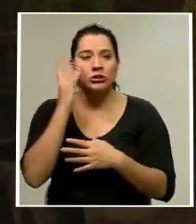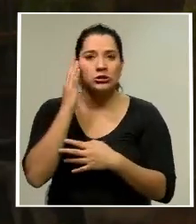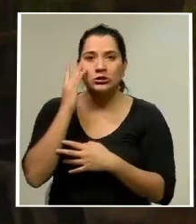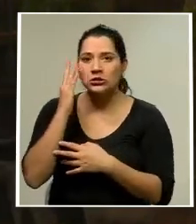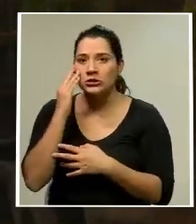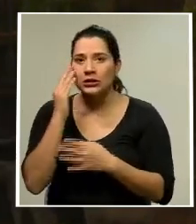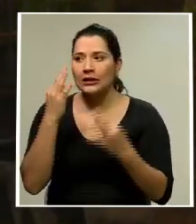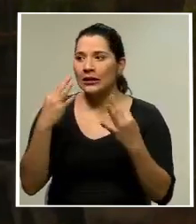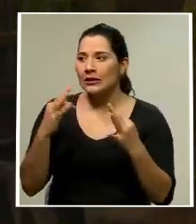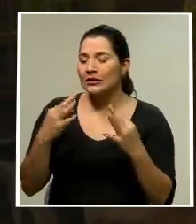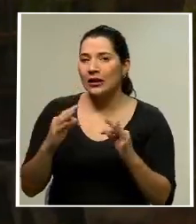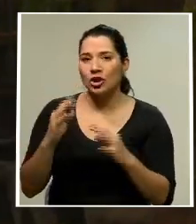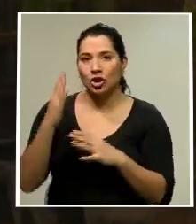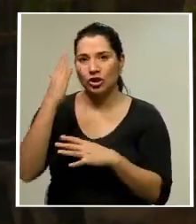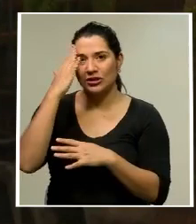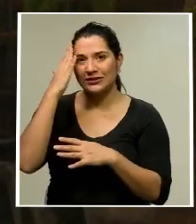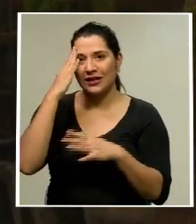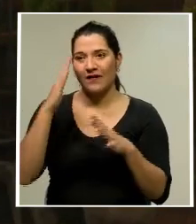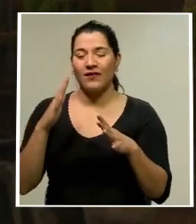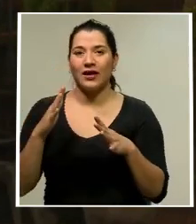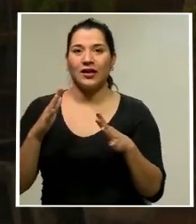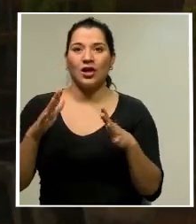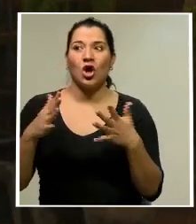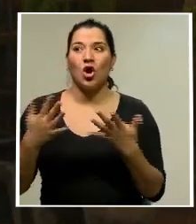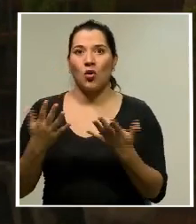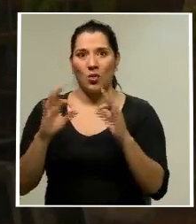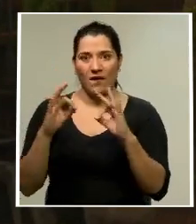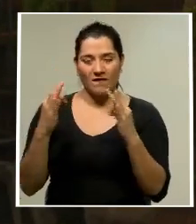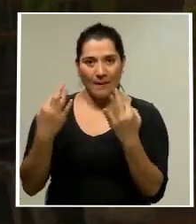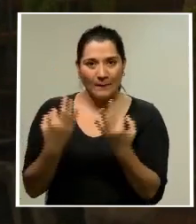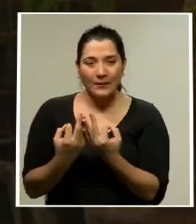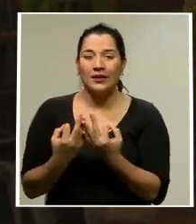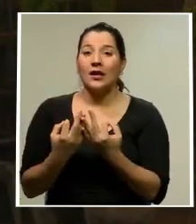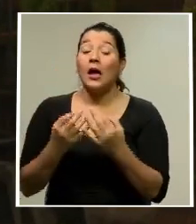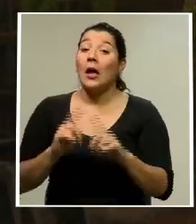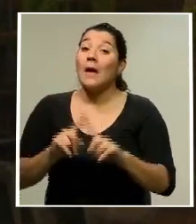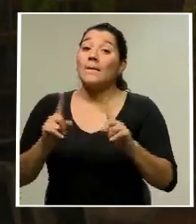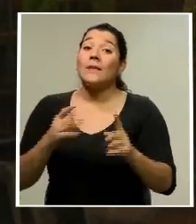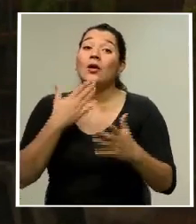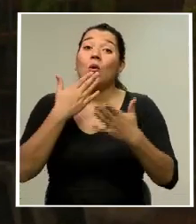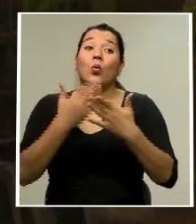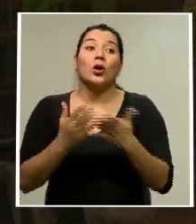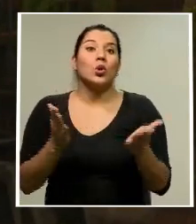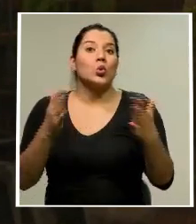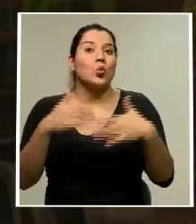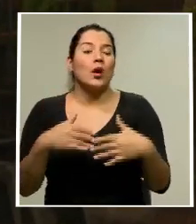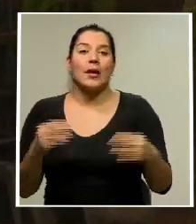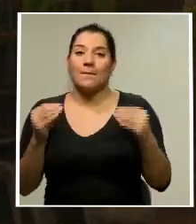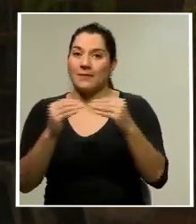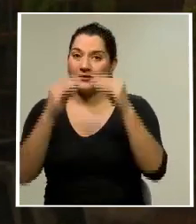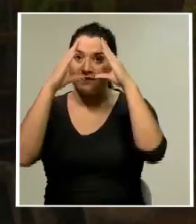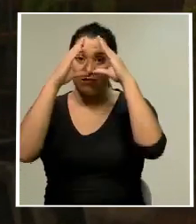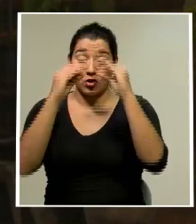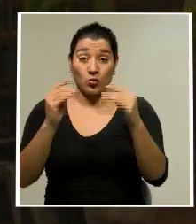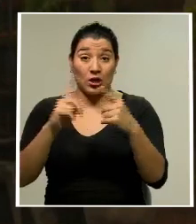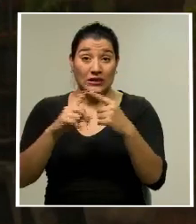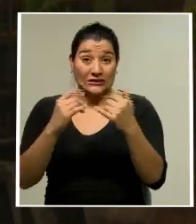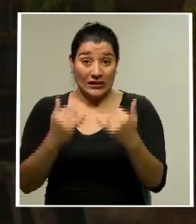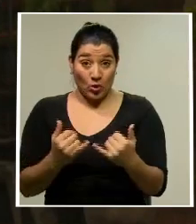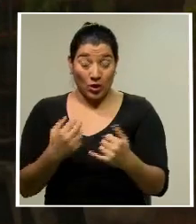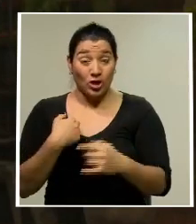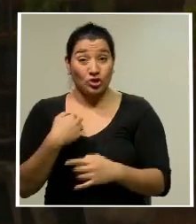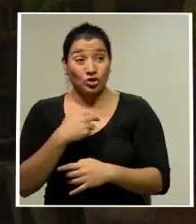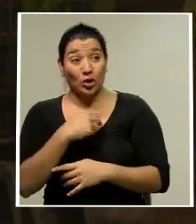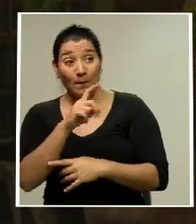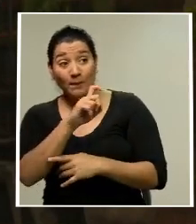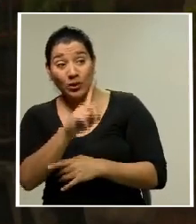buscando las noticias de la familia de don Rodolfo. Sin embargo, bueno, no hay mayor información a este momento. Consultamos inclusive